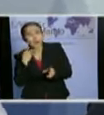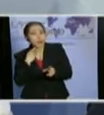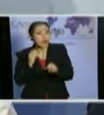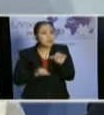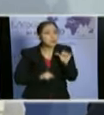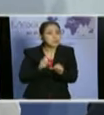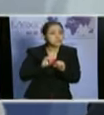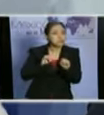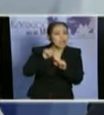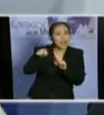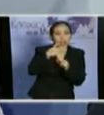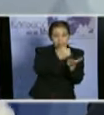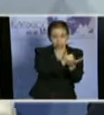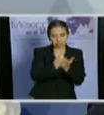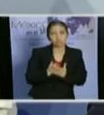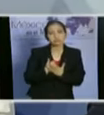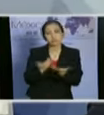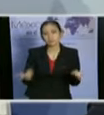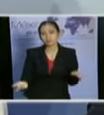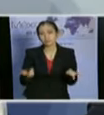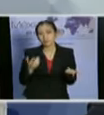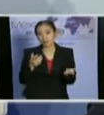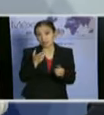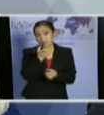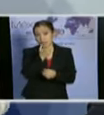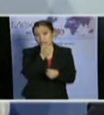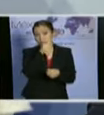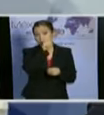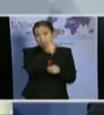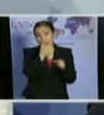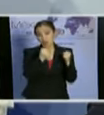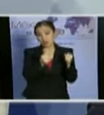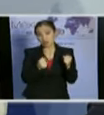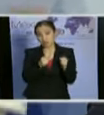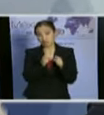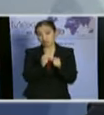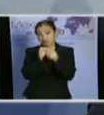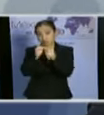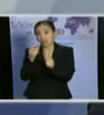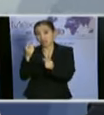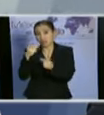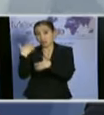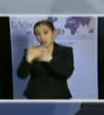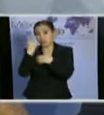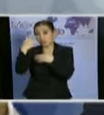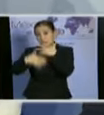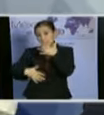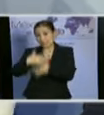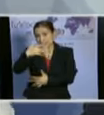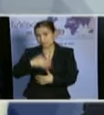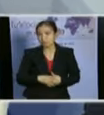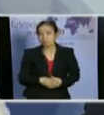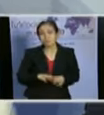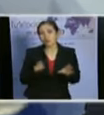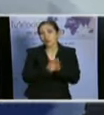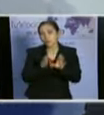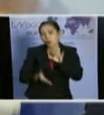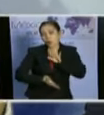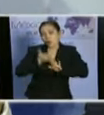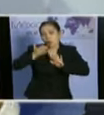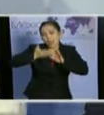social, ayúdenos, que por cierto va a ser un fuerte énfasis del post-2015, ¿no? Cómo construir